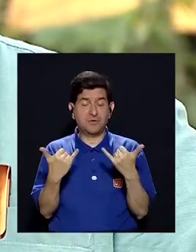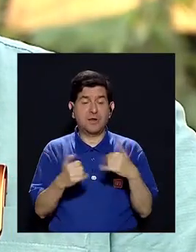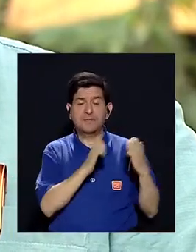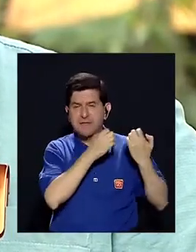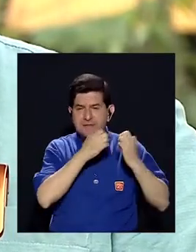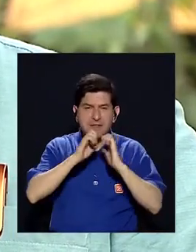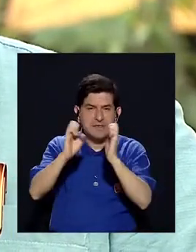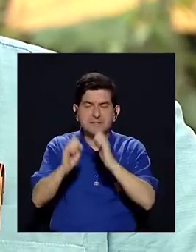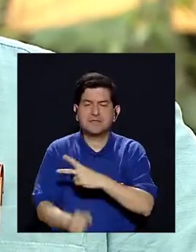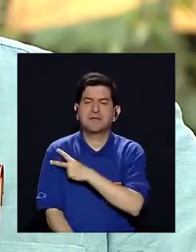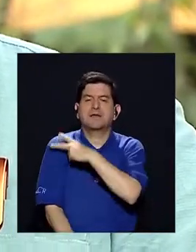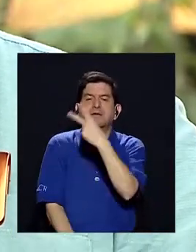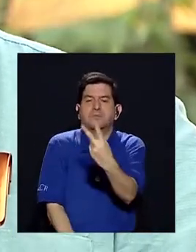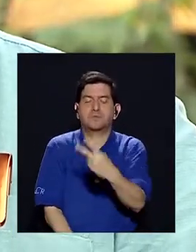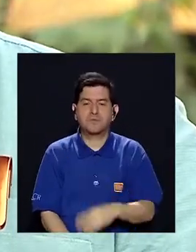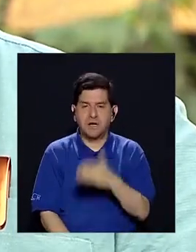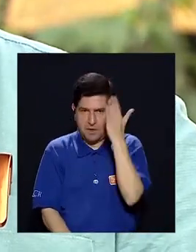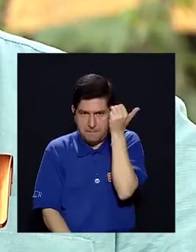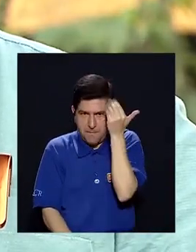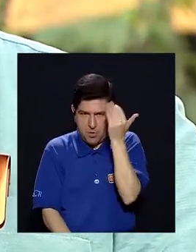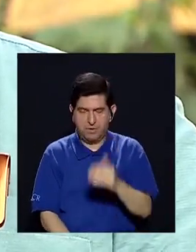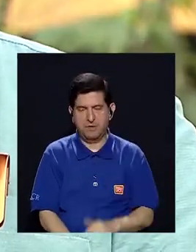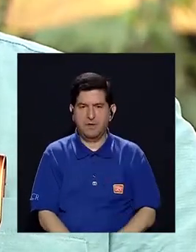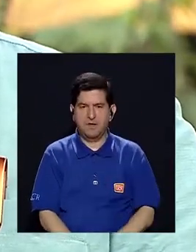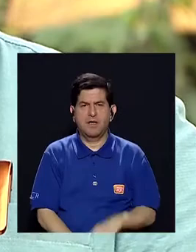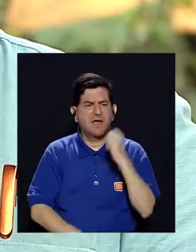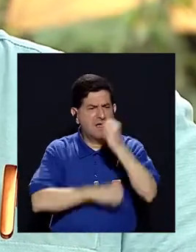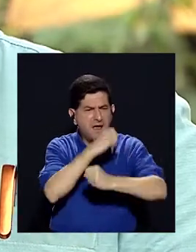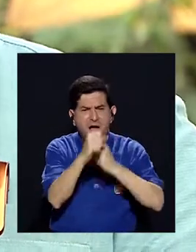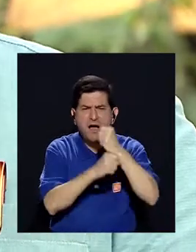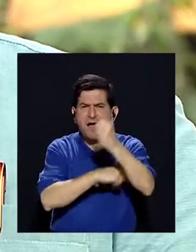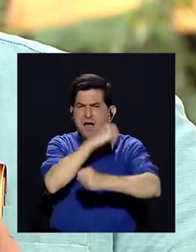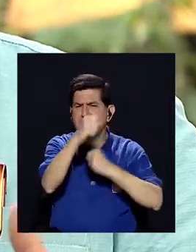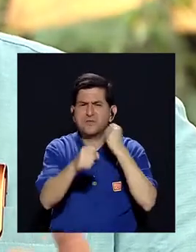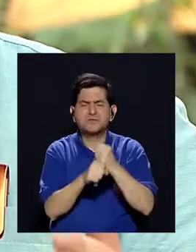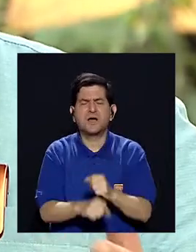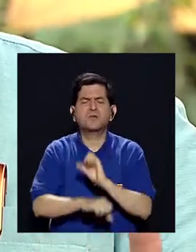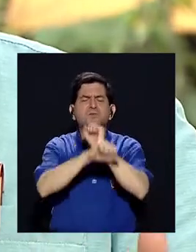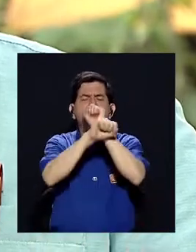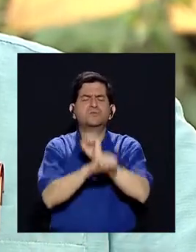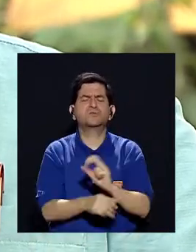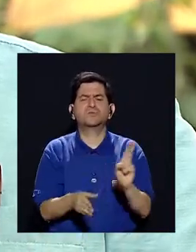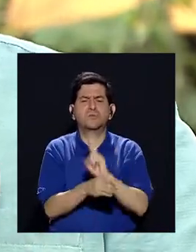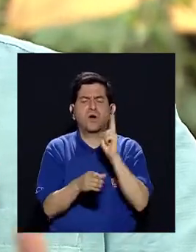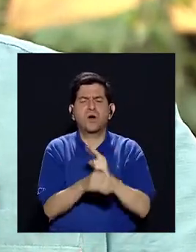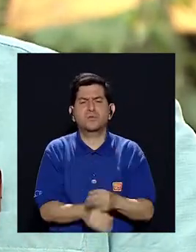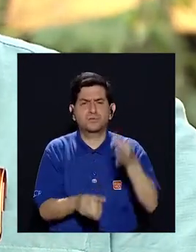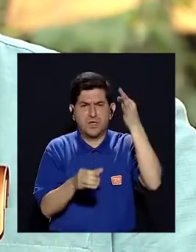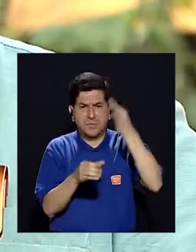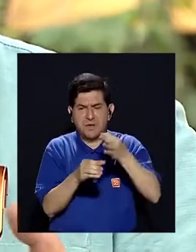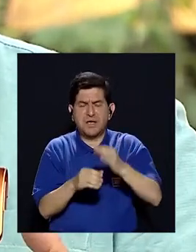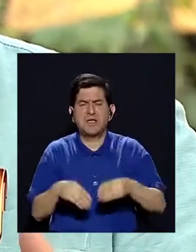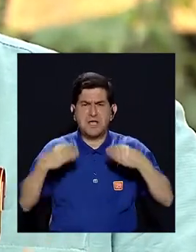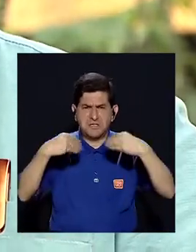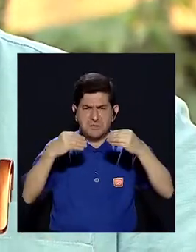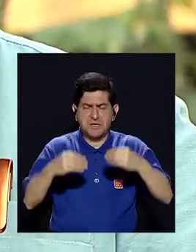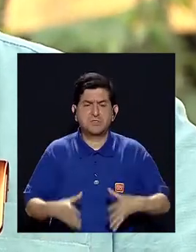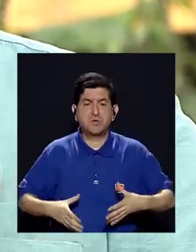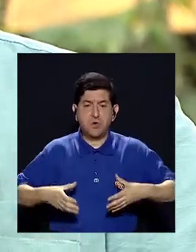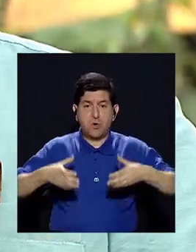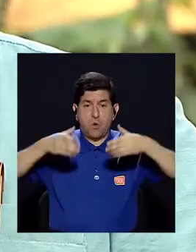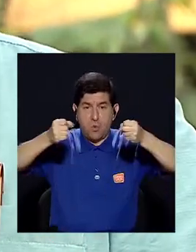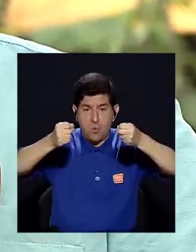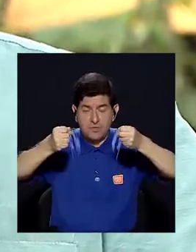Eso es una estrategia que está siendo voluntaria. ¿Por qué? Porque cuántos años tenemos nosotros de estar acostumbrados a utilizar pajillas plásticas, bolsas plásticas.